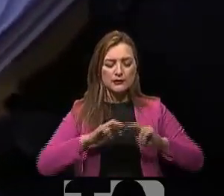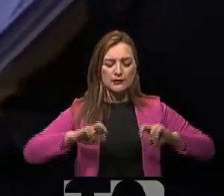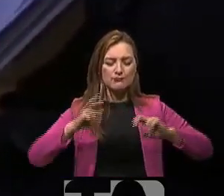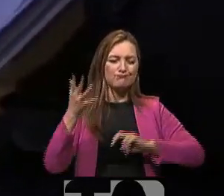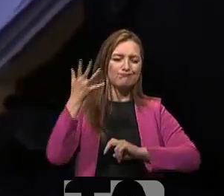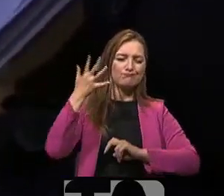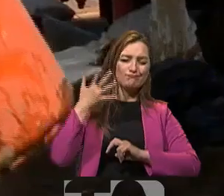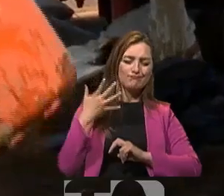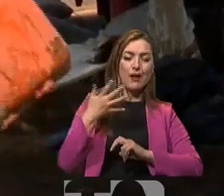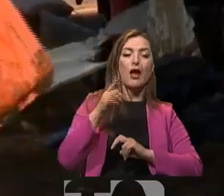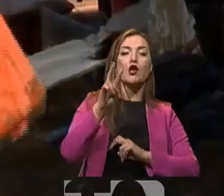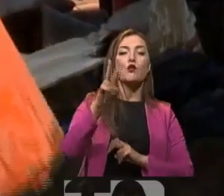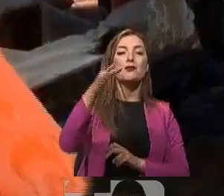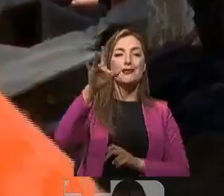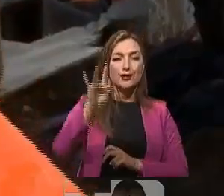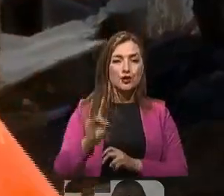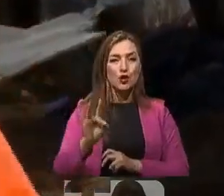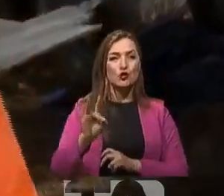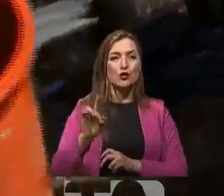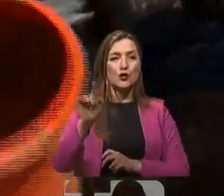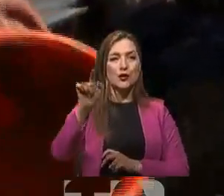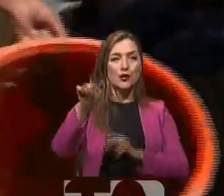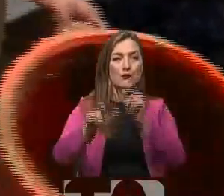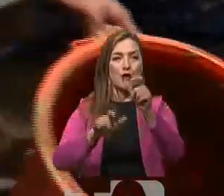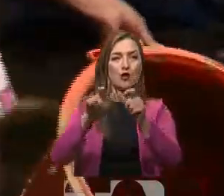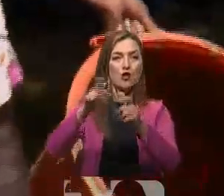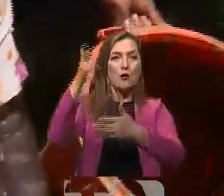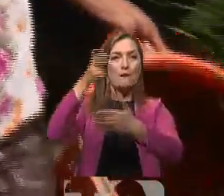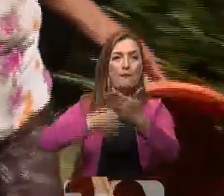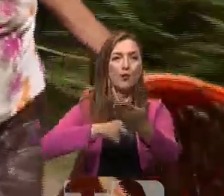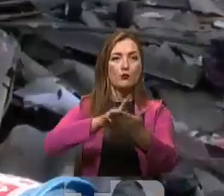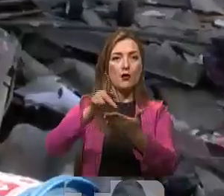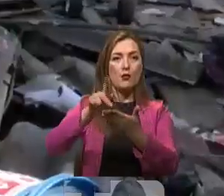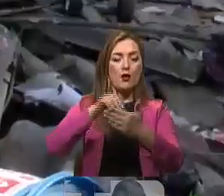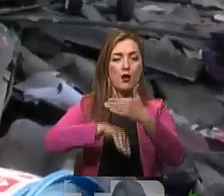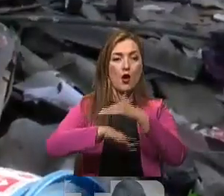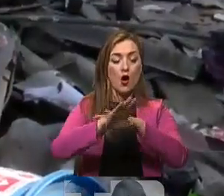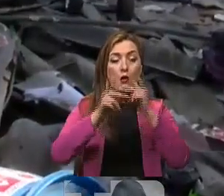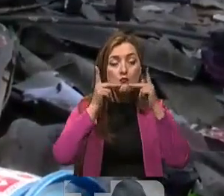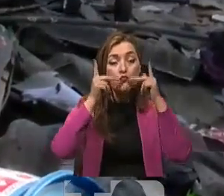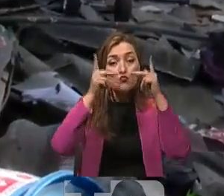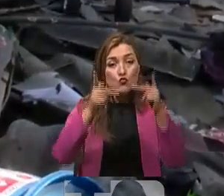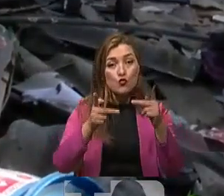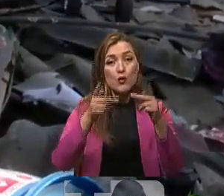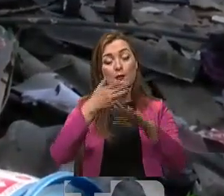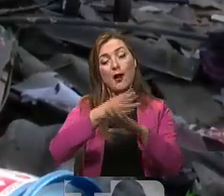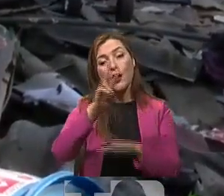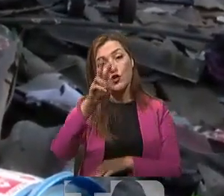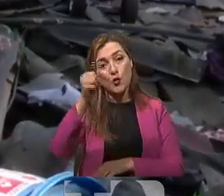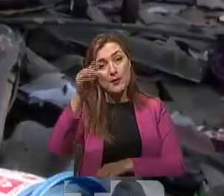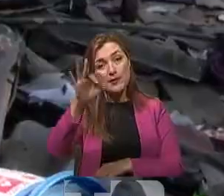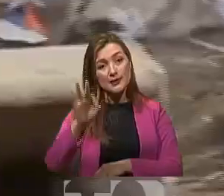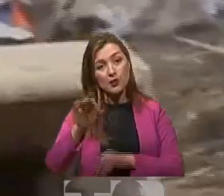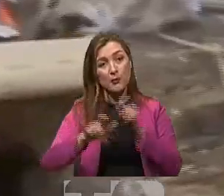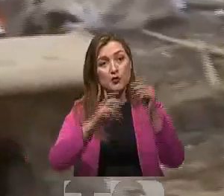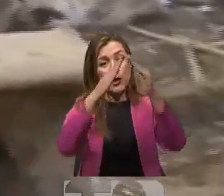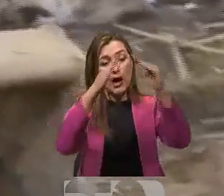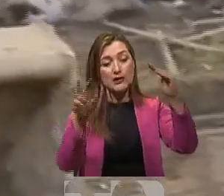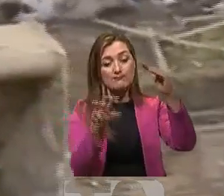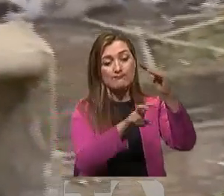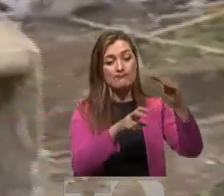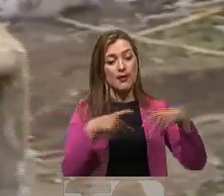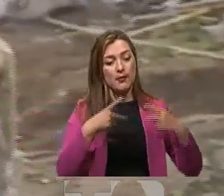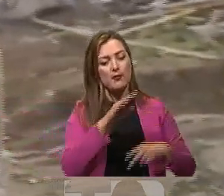año 2018. Ahí se emitió la multa por invasión de espacio público y desde el año 2019 han exhortado a los